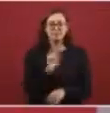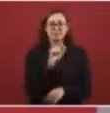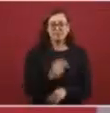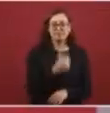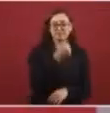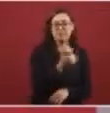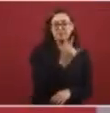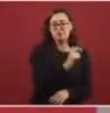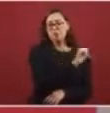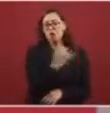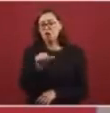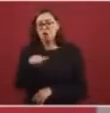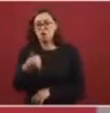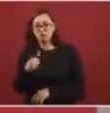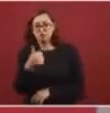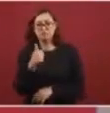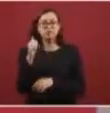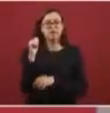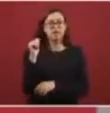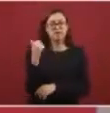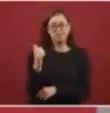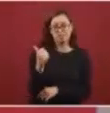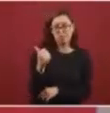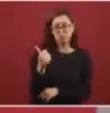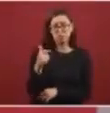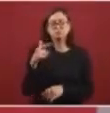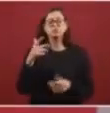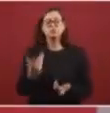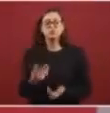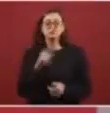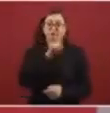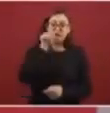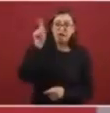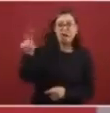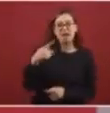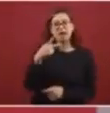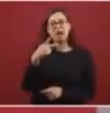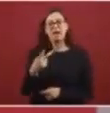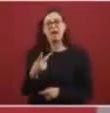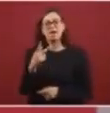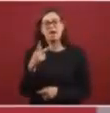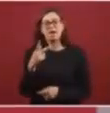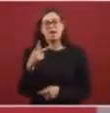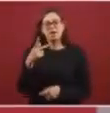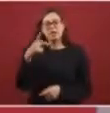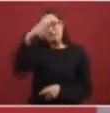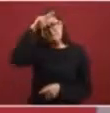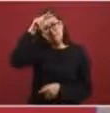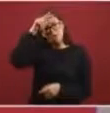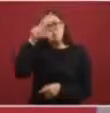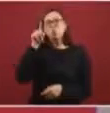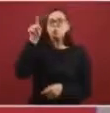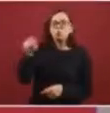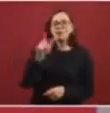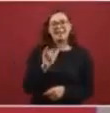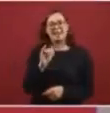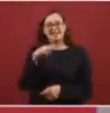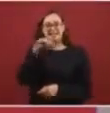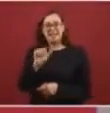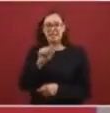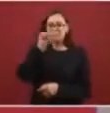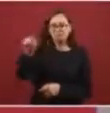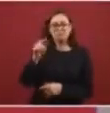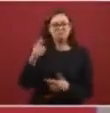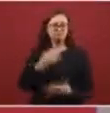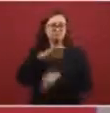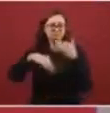julio al 11 de agosto, estarán presentes en Lima, Perú, tierra de hermanos latinoamericanos que tienen